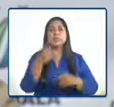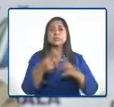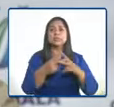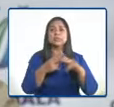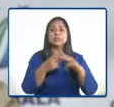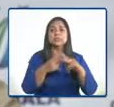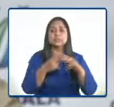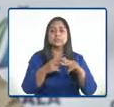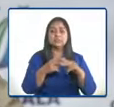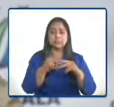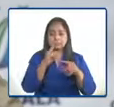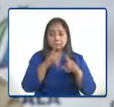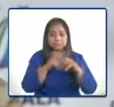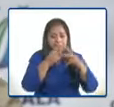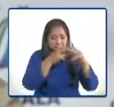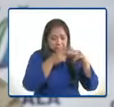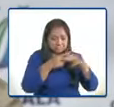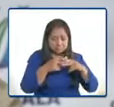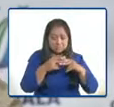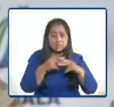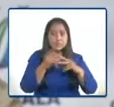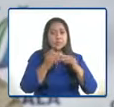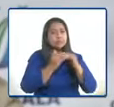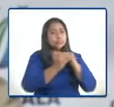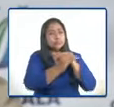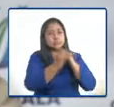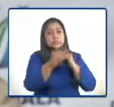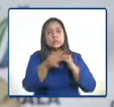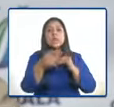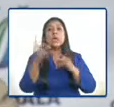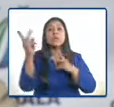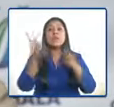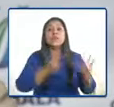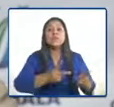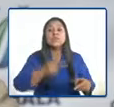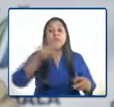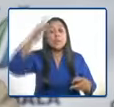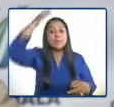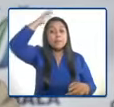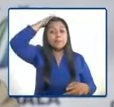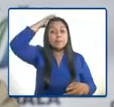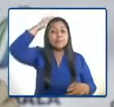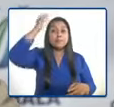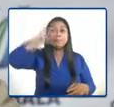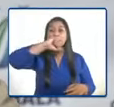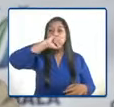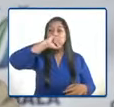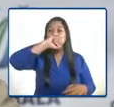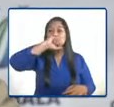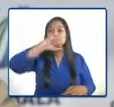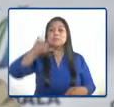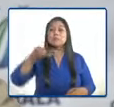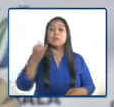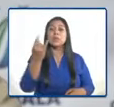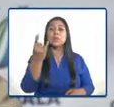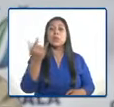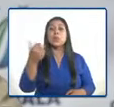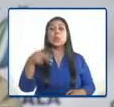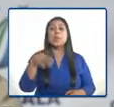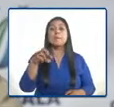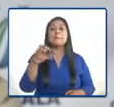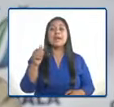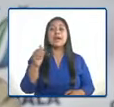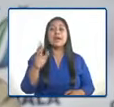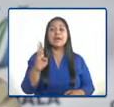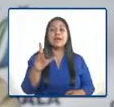un pequeño recapeo fue cuando vino el Papa Juan Pablo II a Guatemala, y eso fue la